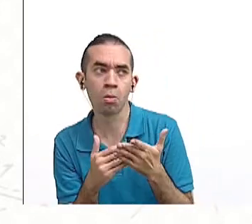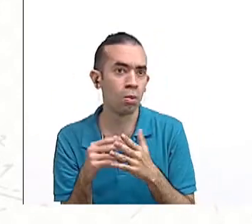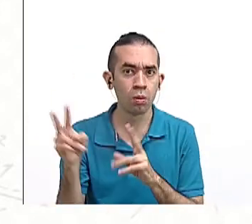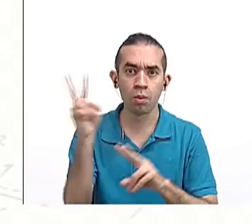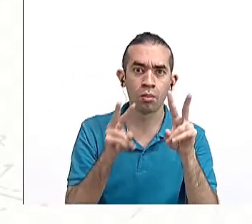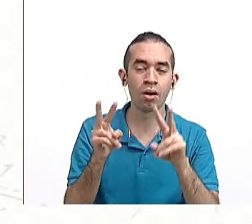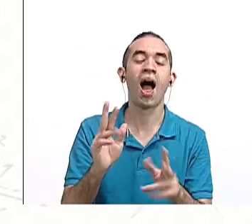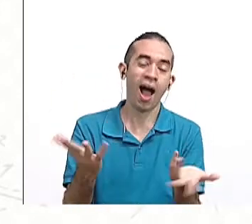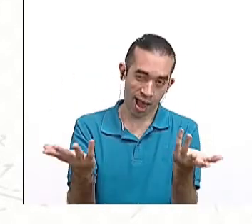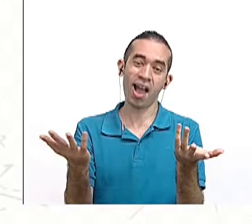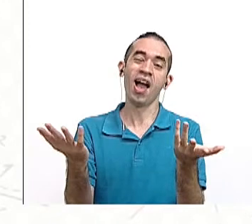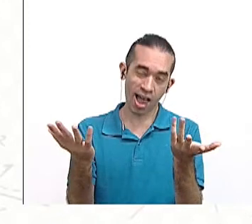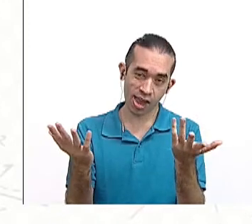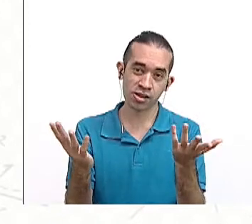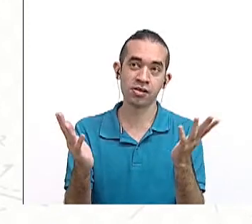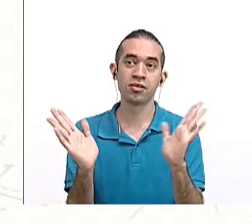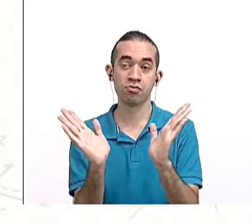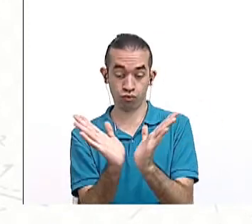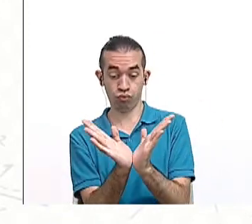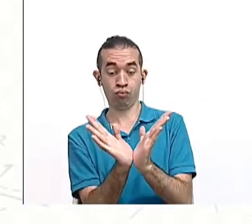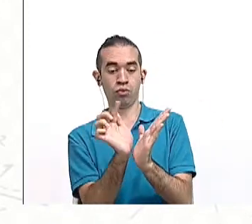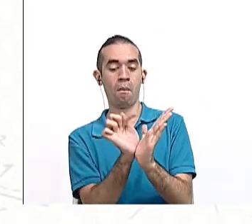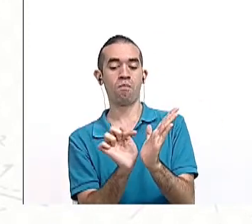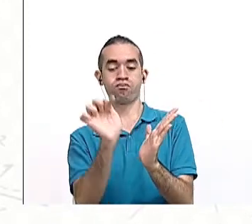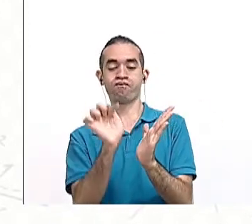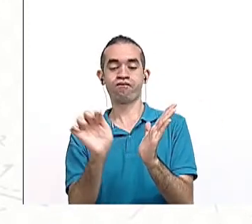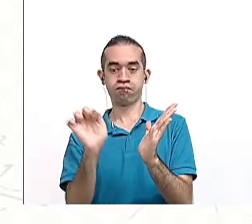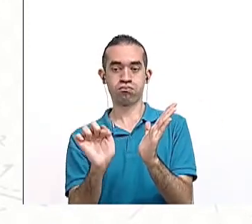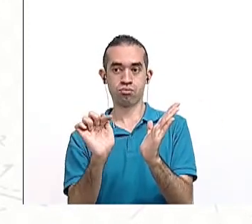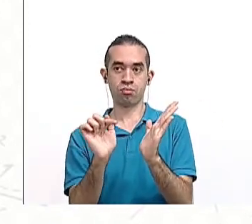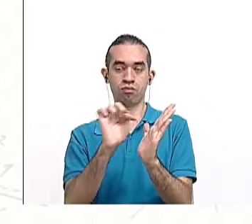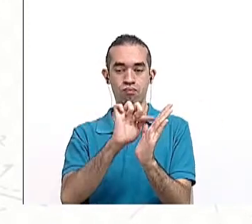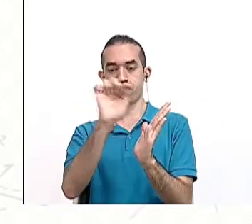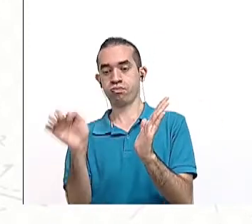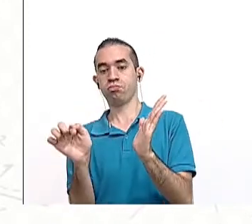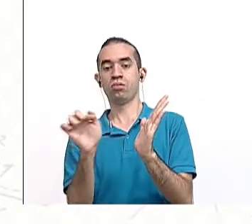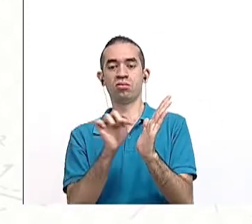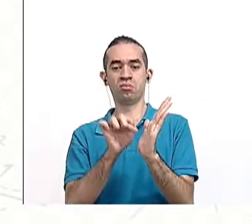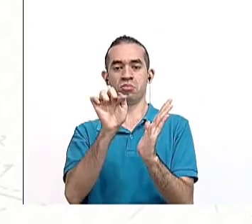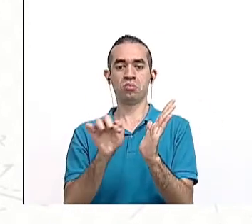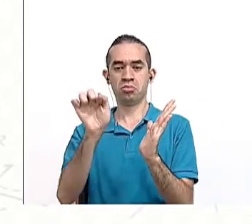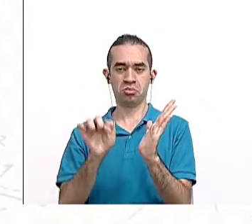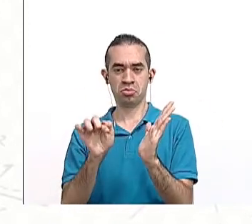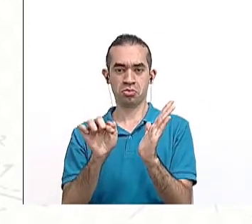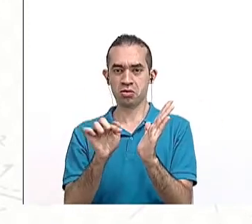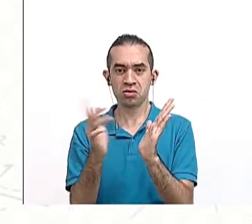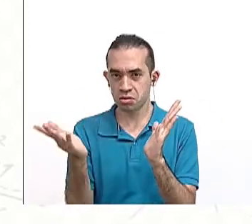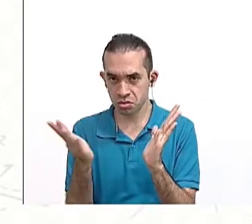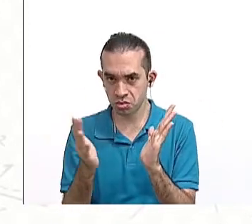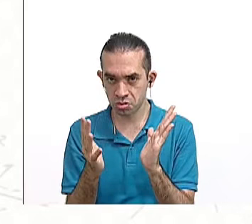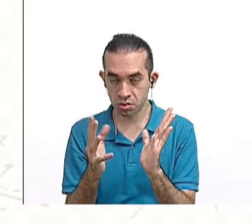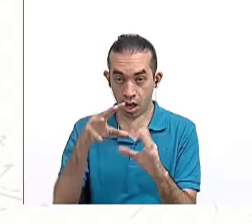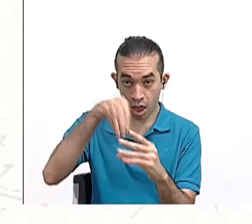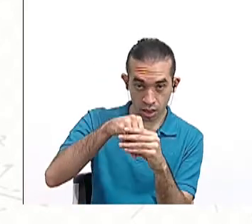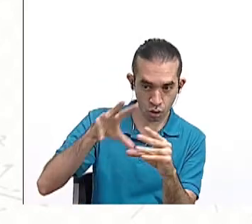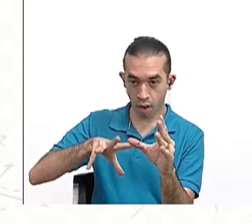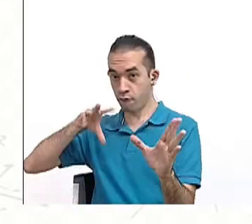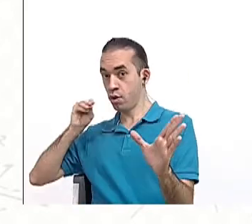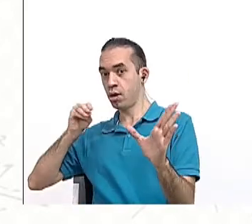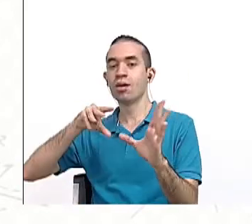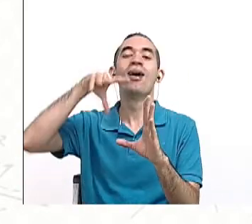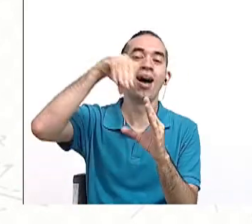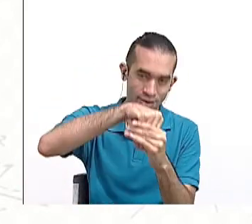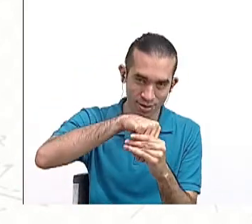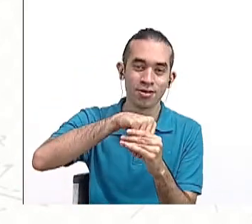claro lo que es el valor de mí o qué tipo de ángulo es mío interno o externo interno